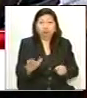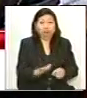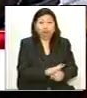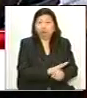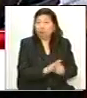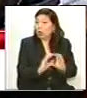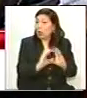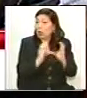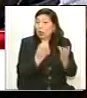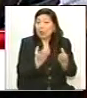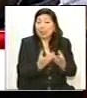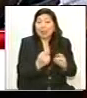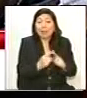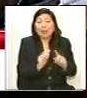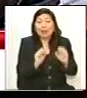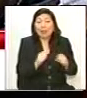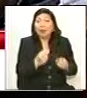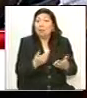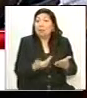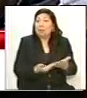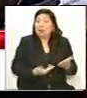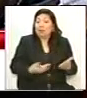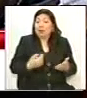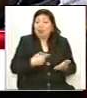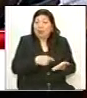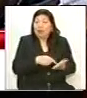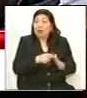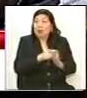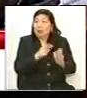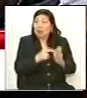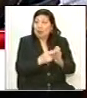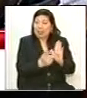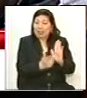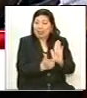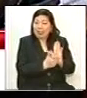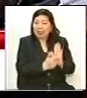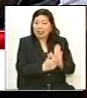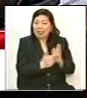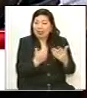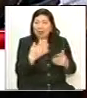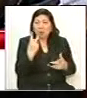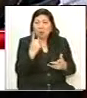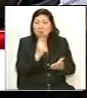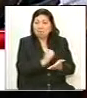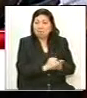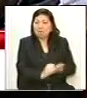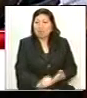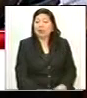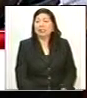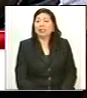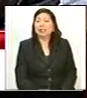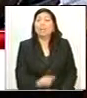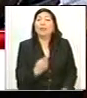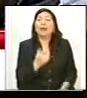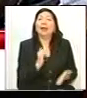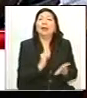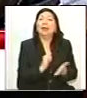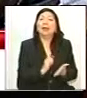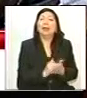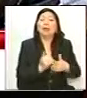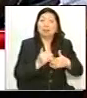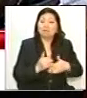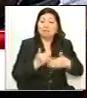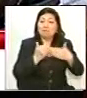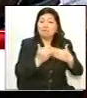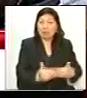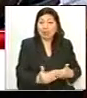del Congreso, pero esperamos que muy pronto, nosotros hemos enviado un proyecto de ley, ya hace como más de un mes, ¿no?, para que se amplíe,